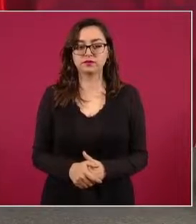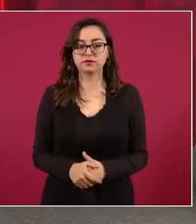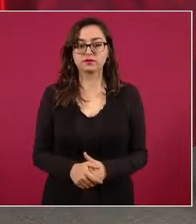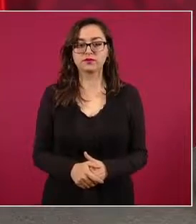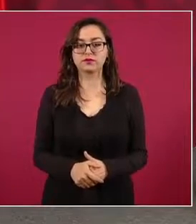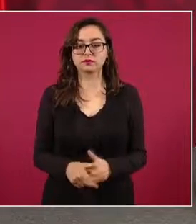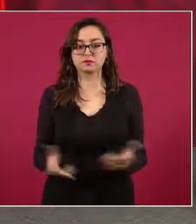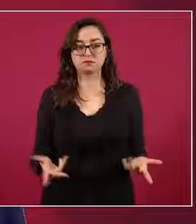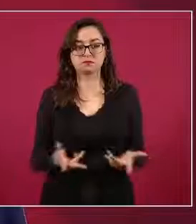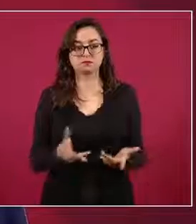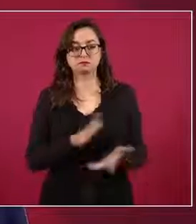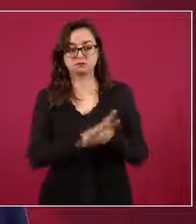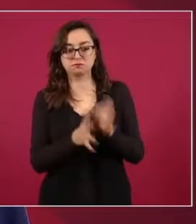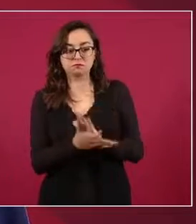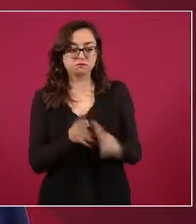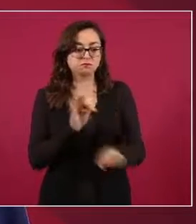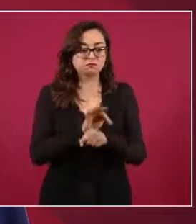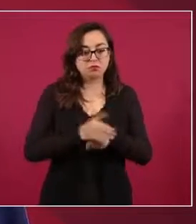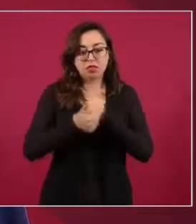a nadie.